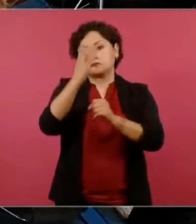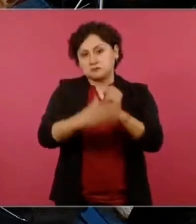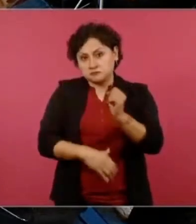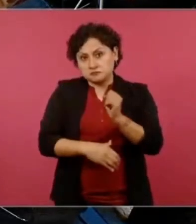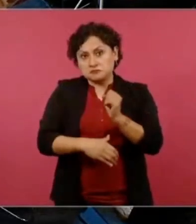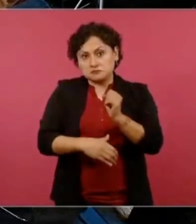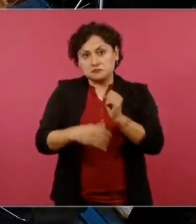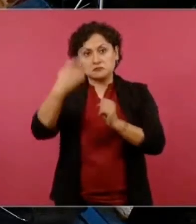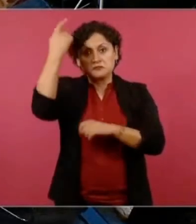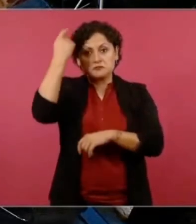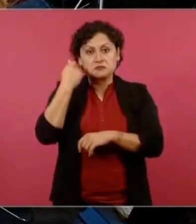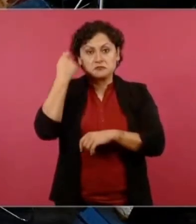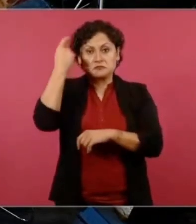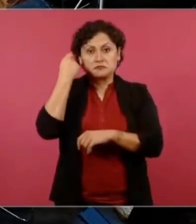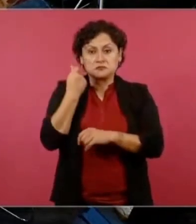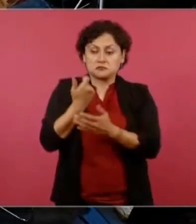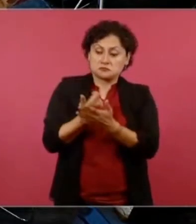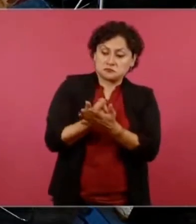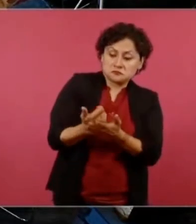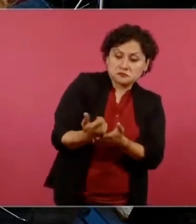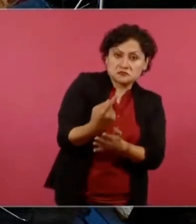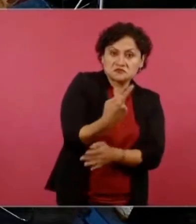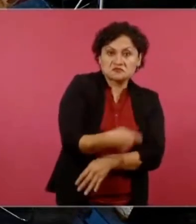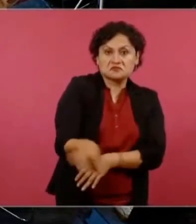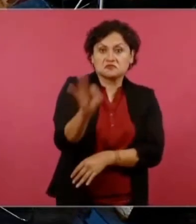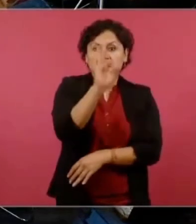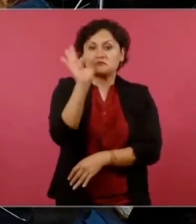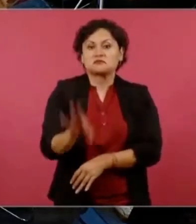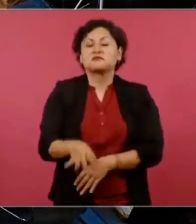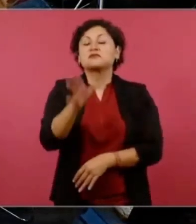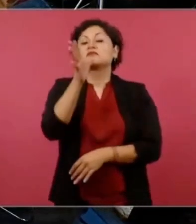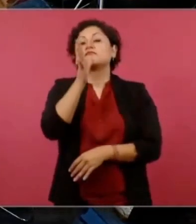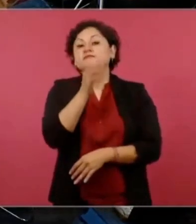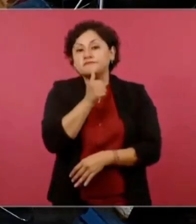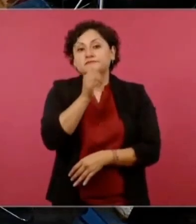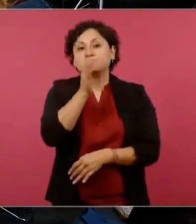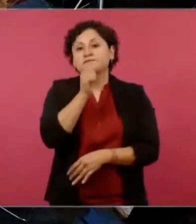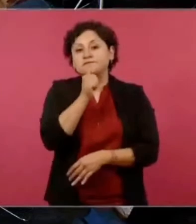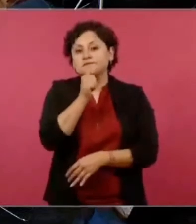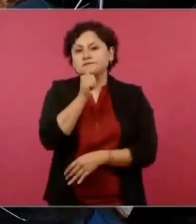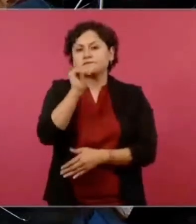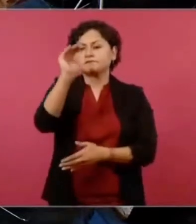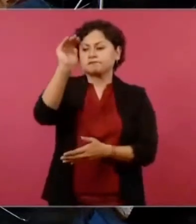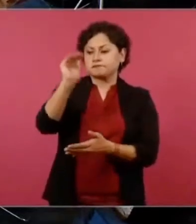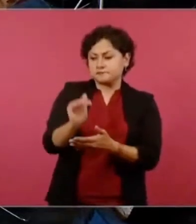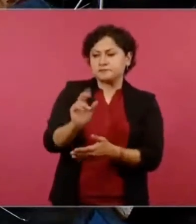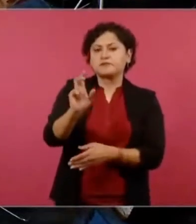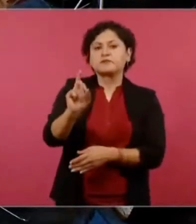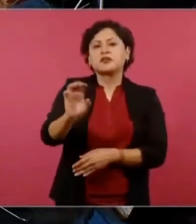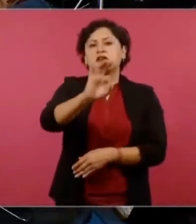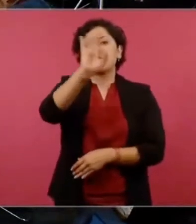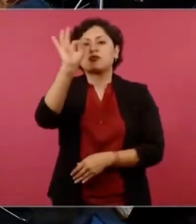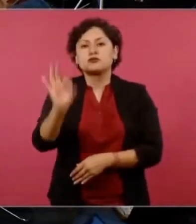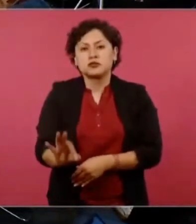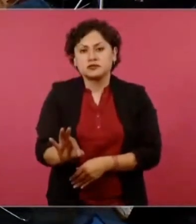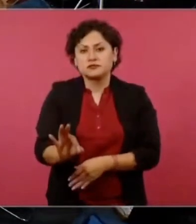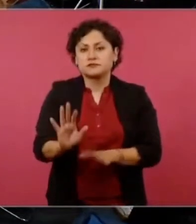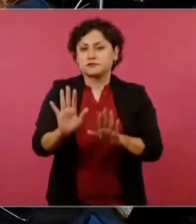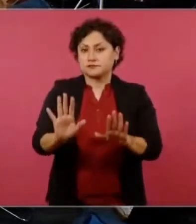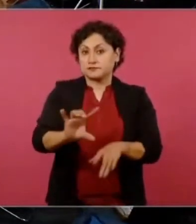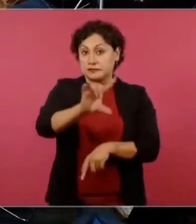completo su salario al jubilarse, sino 30%. Llegamos nosotros